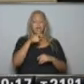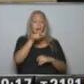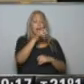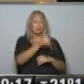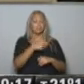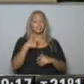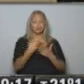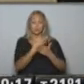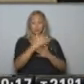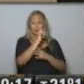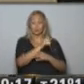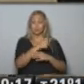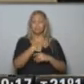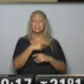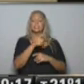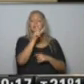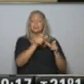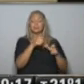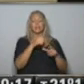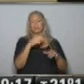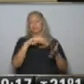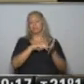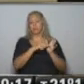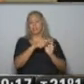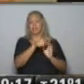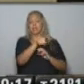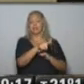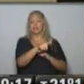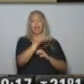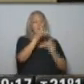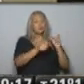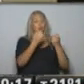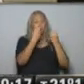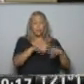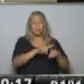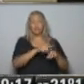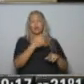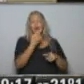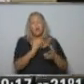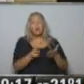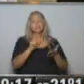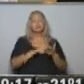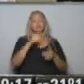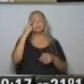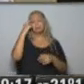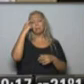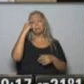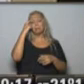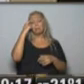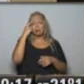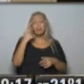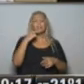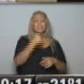que estamos tratando de identificar, a toda la que ha perdido la gente, volver otra vez a caer